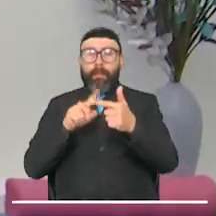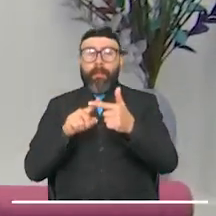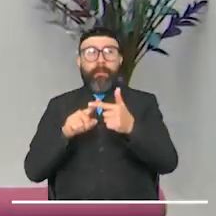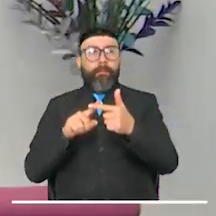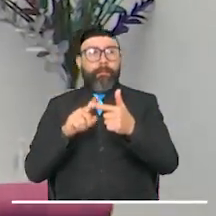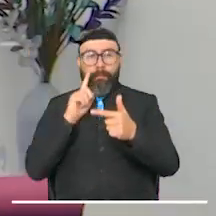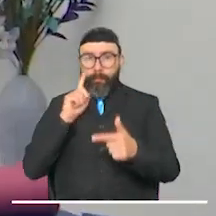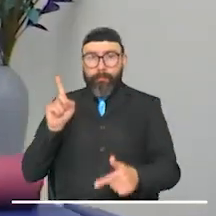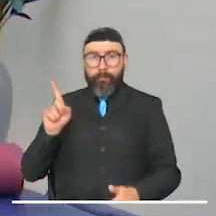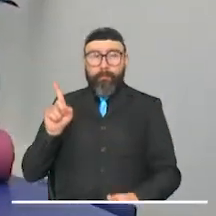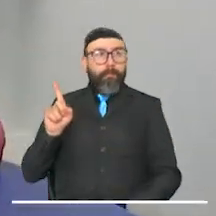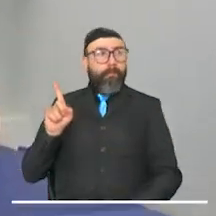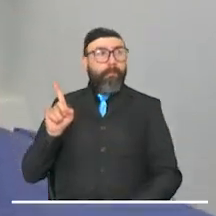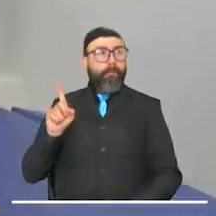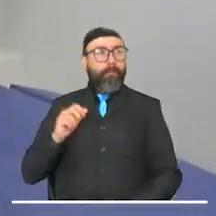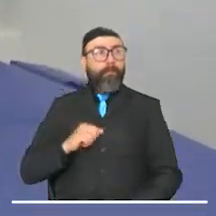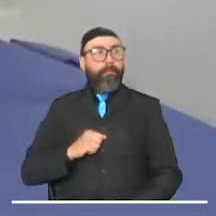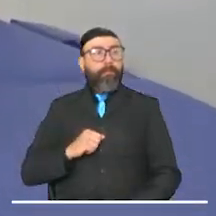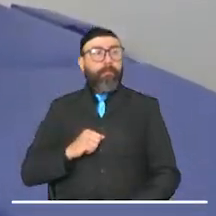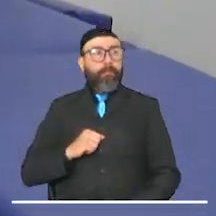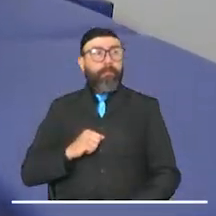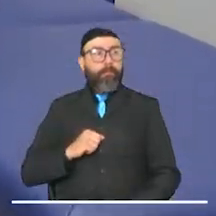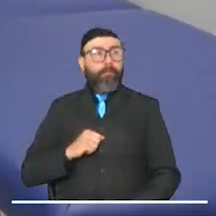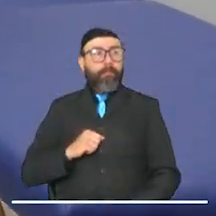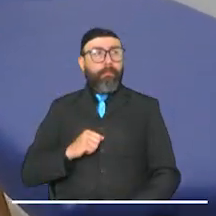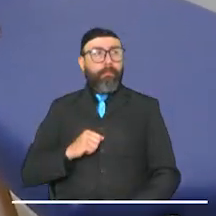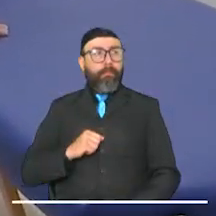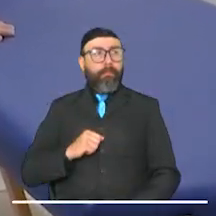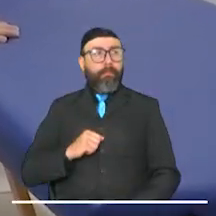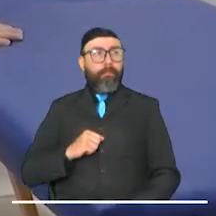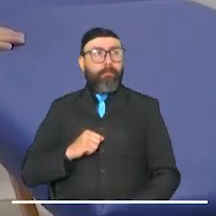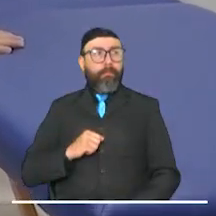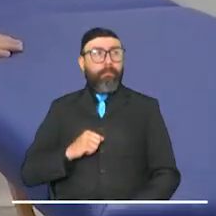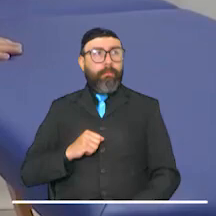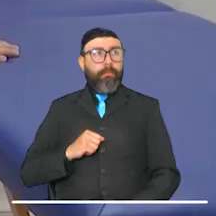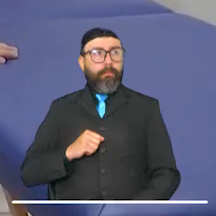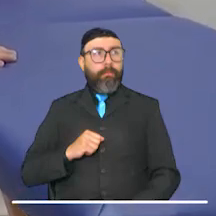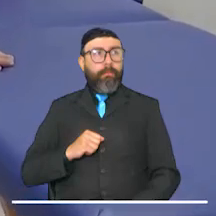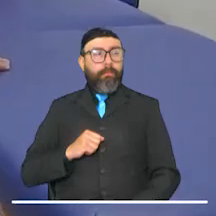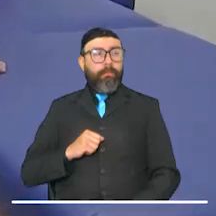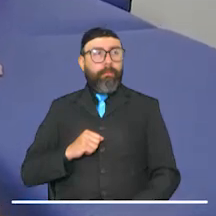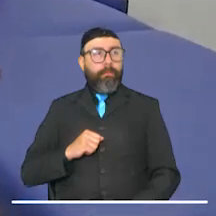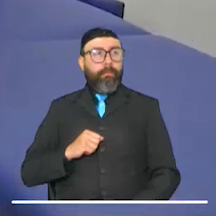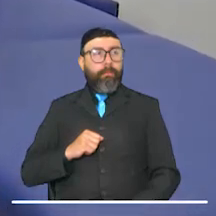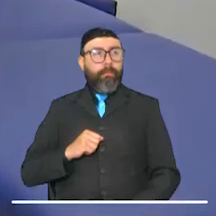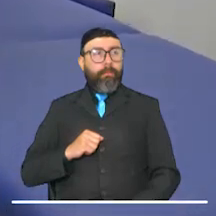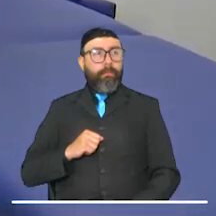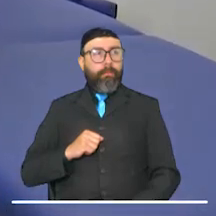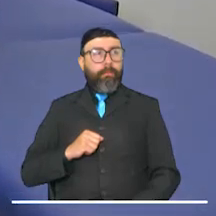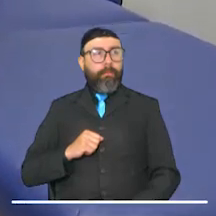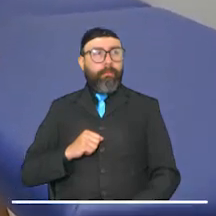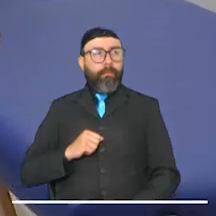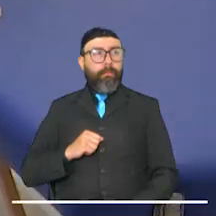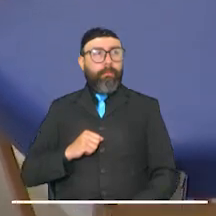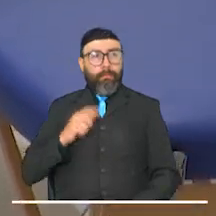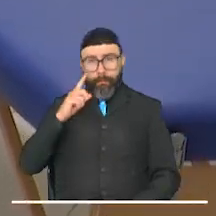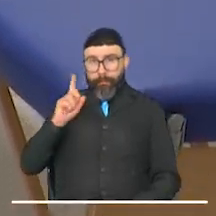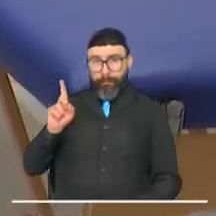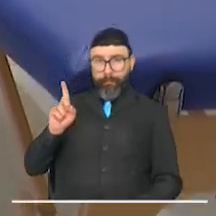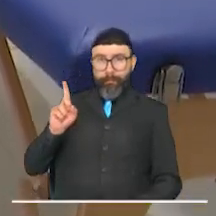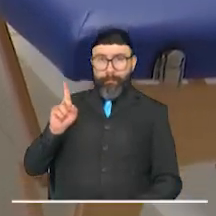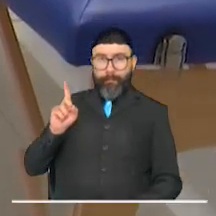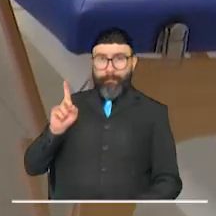siguiente llevamos las piernas llevamos las piernas hacia atrás y en puntas arriba